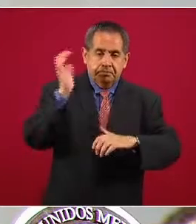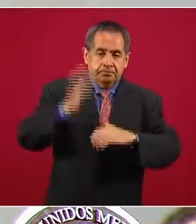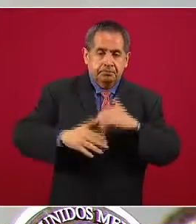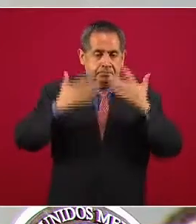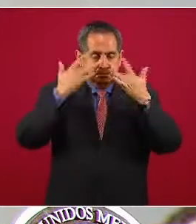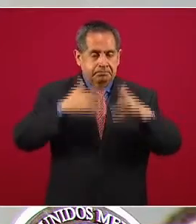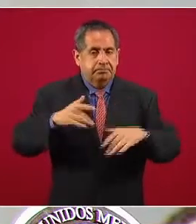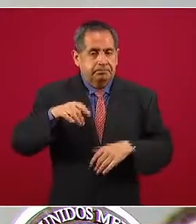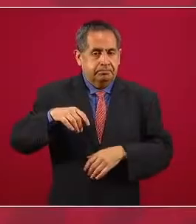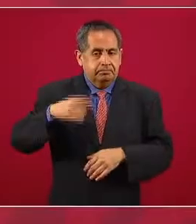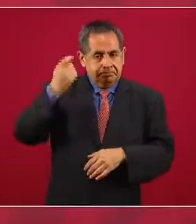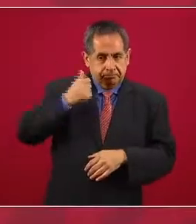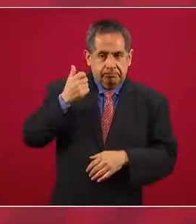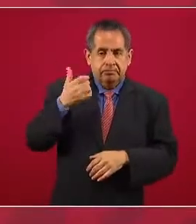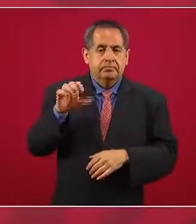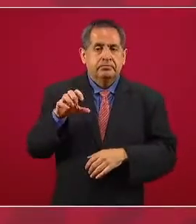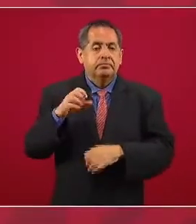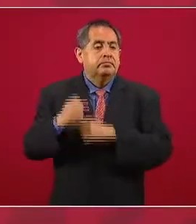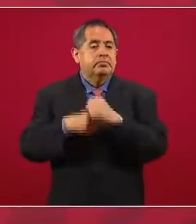los 60 años,